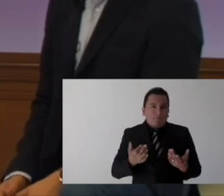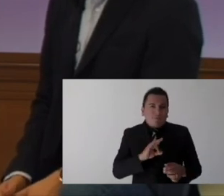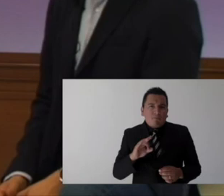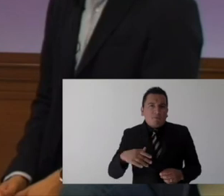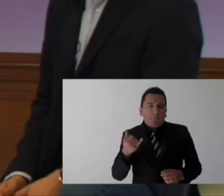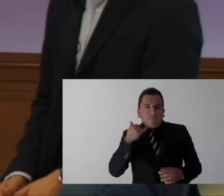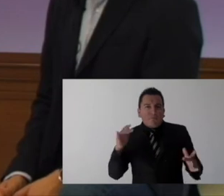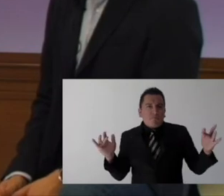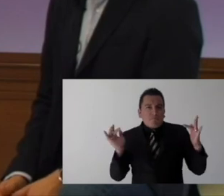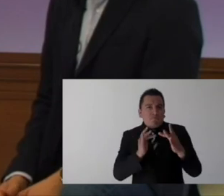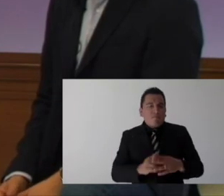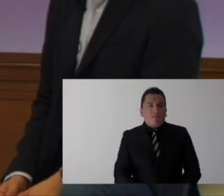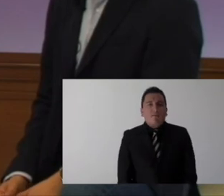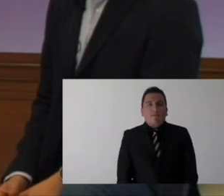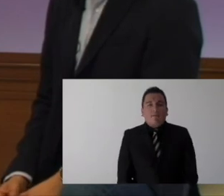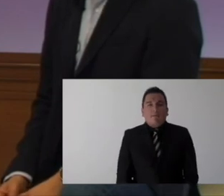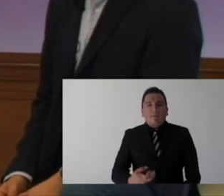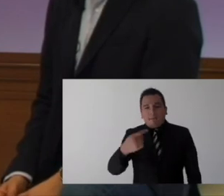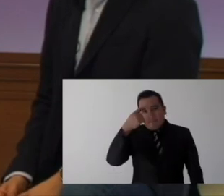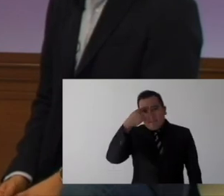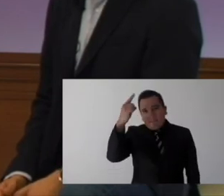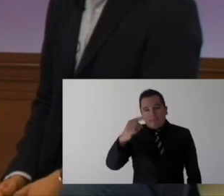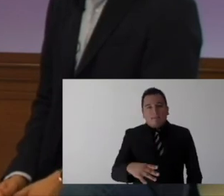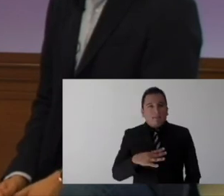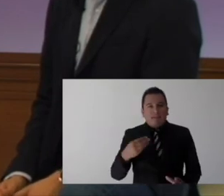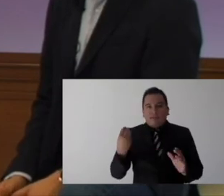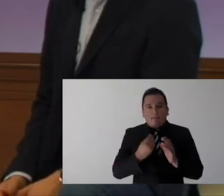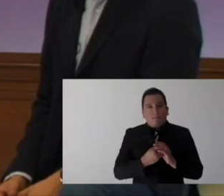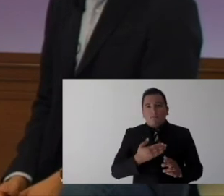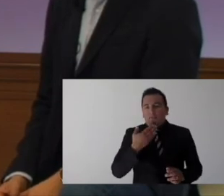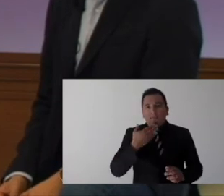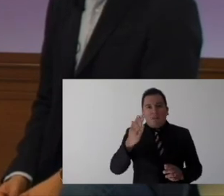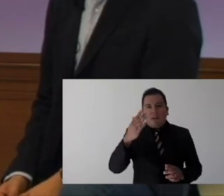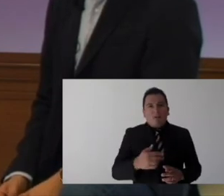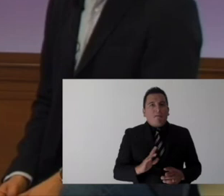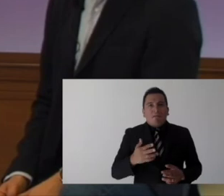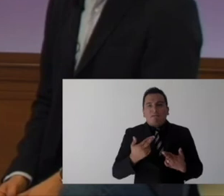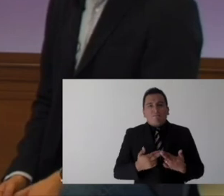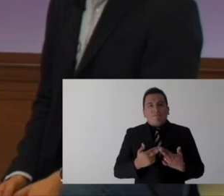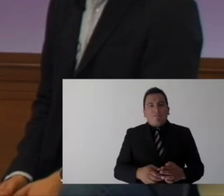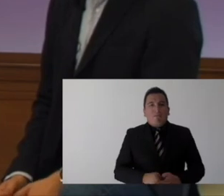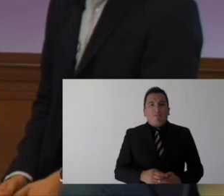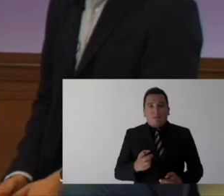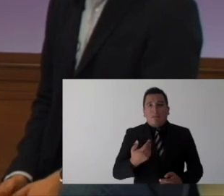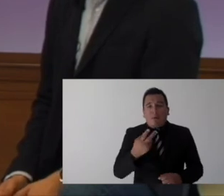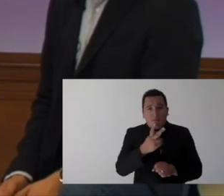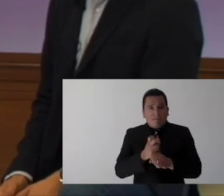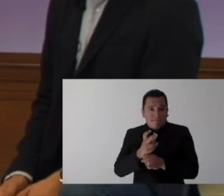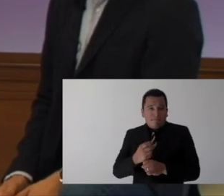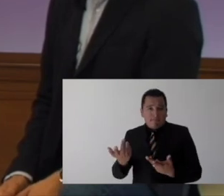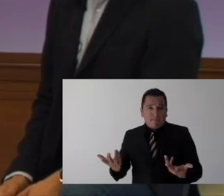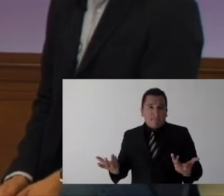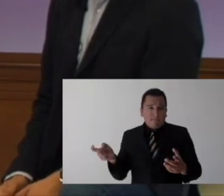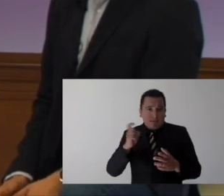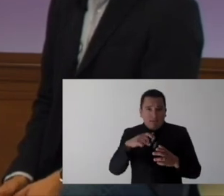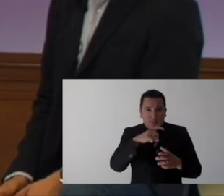eso facilita. Pero es un curso muy rico, entonces solo cierro con invitarlos a esta postulación y nos dará muchísimo